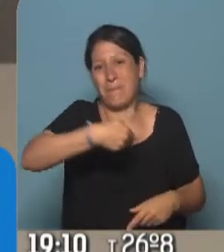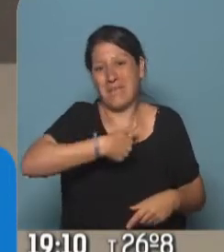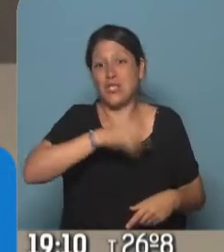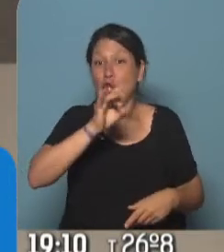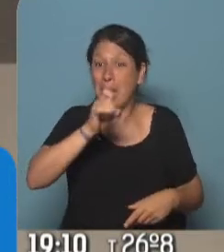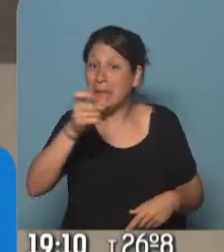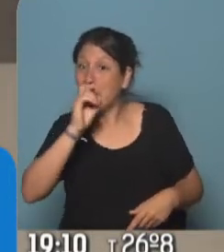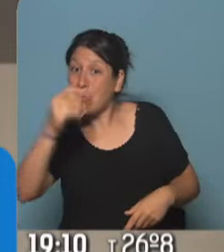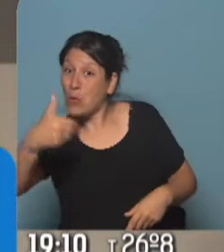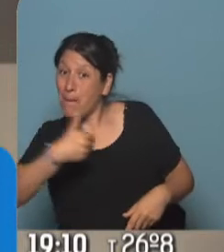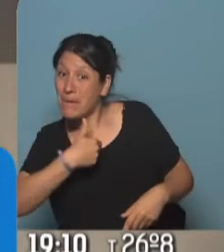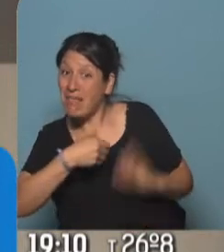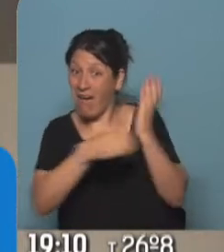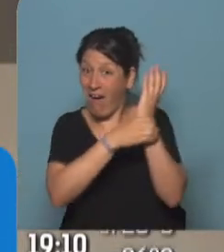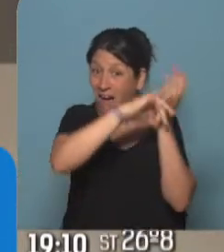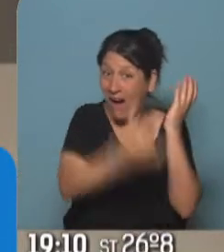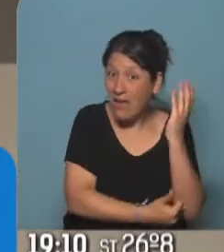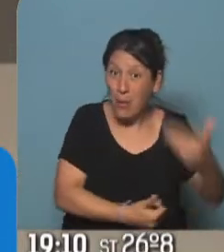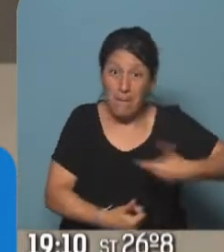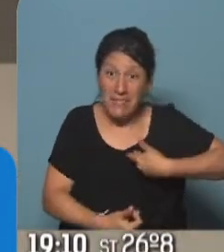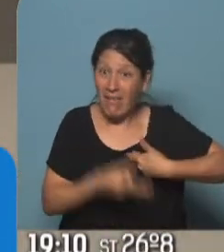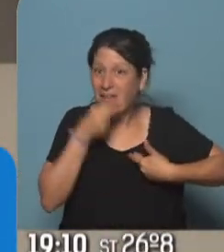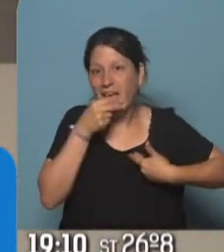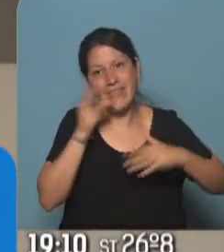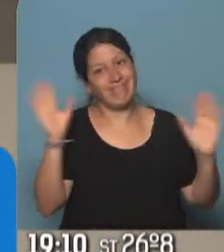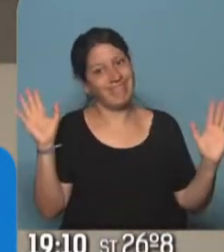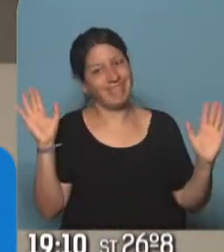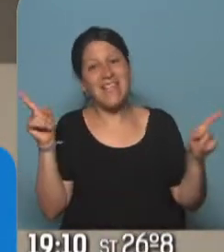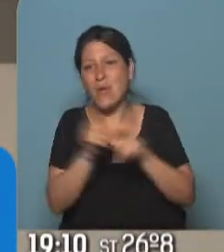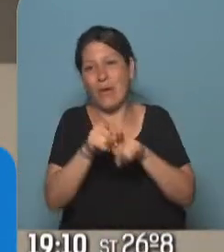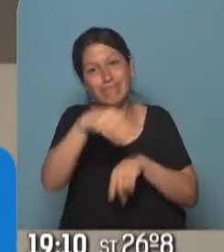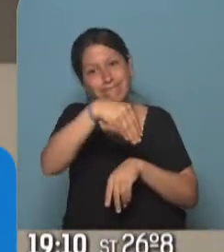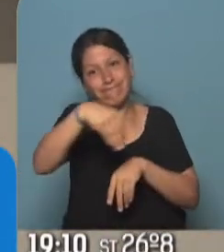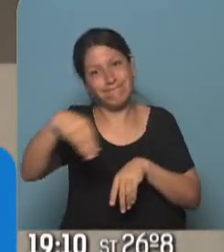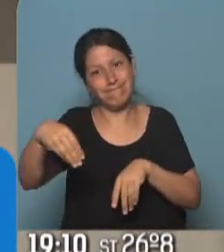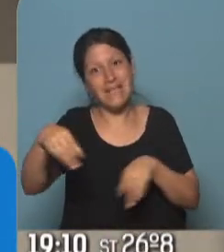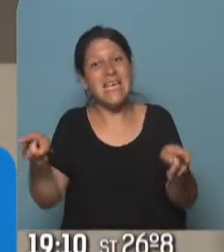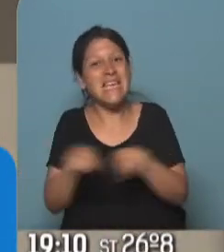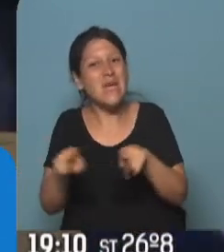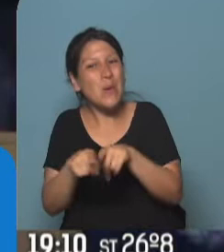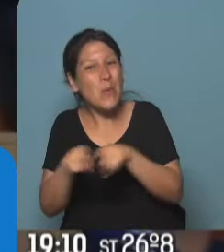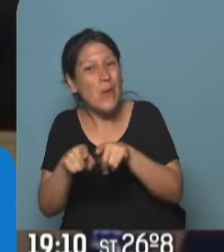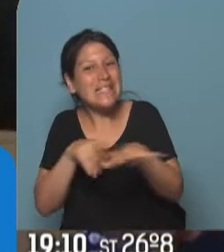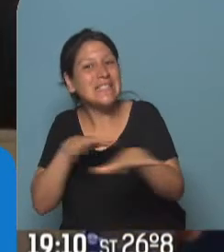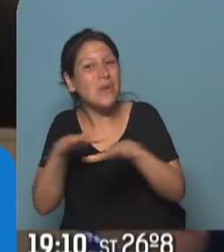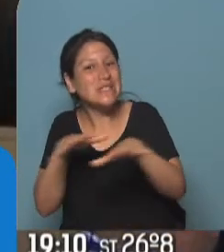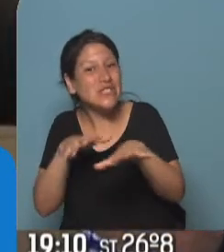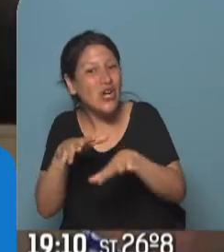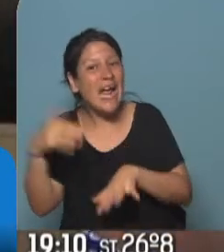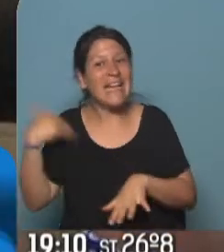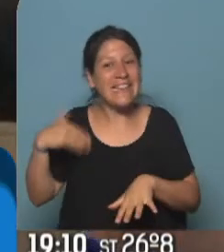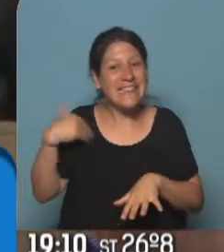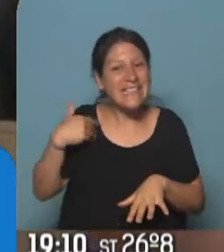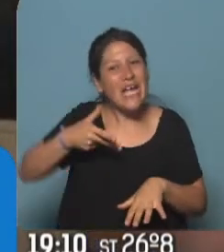se usarán a menudo la parte aquí de éstas del caso de argentina en chile francisco